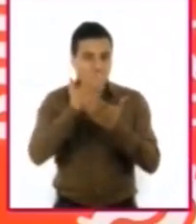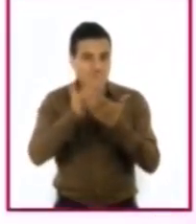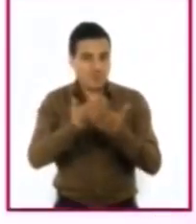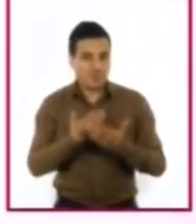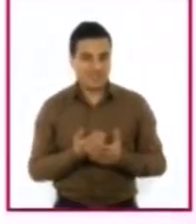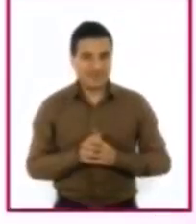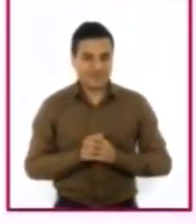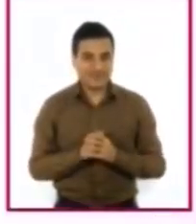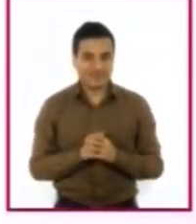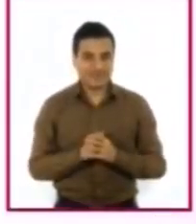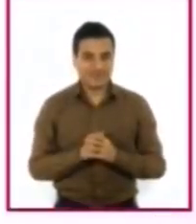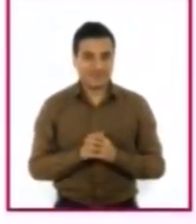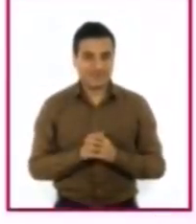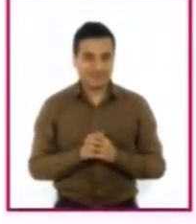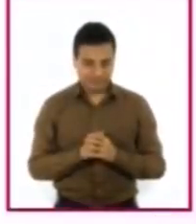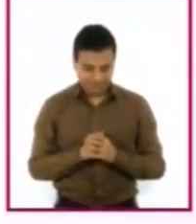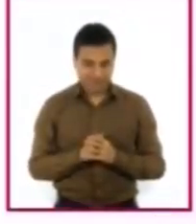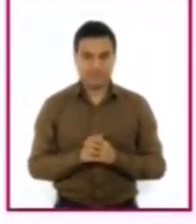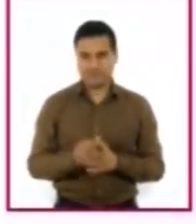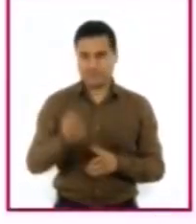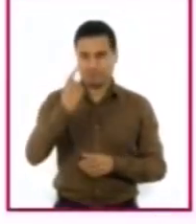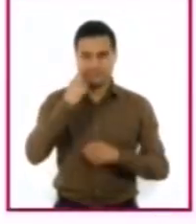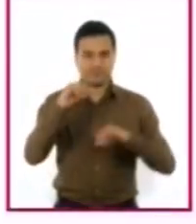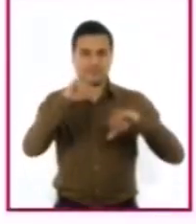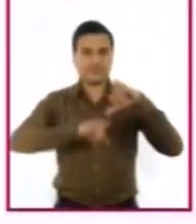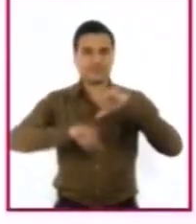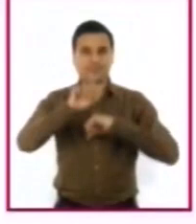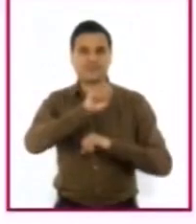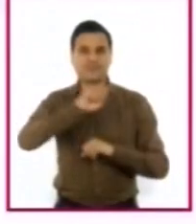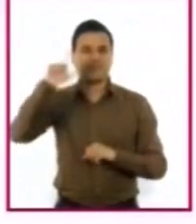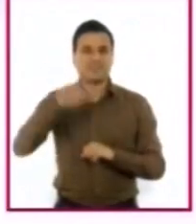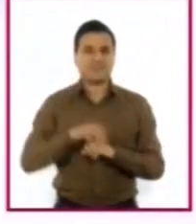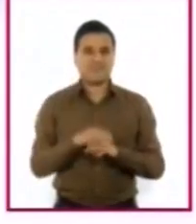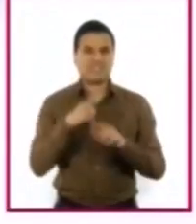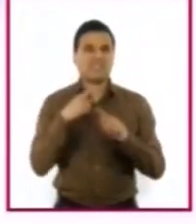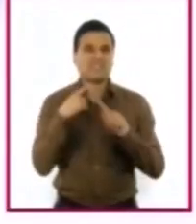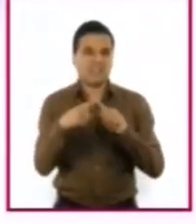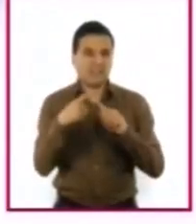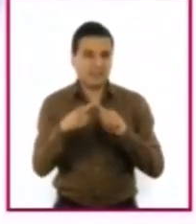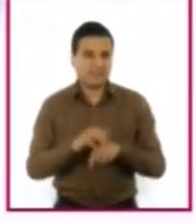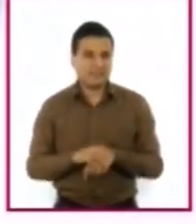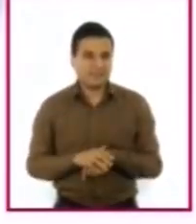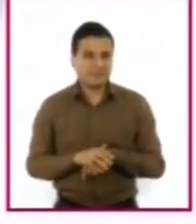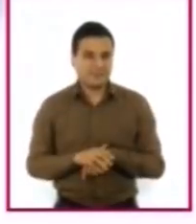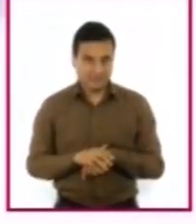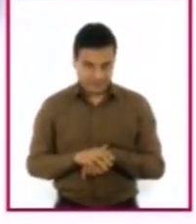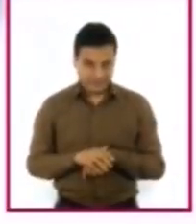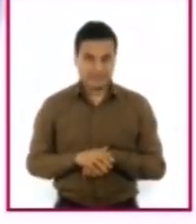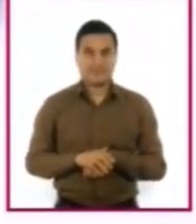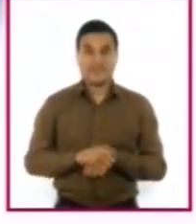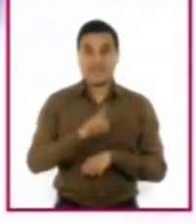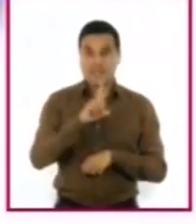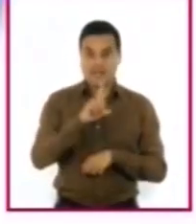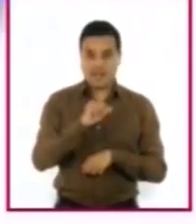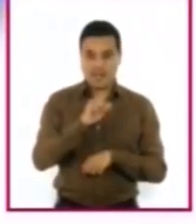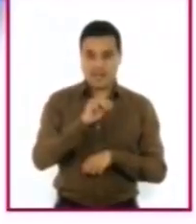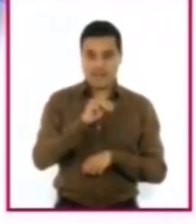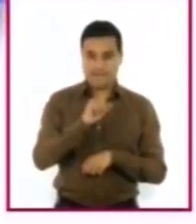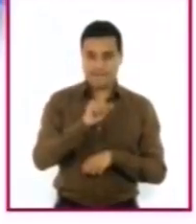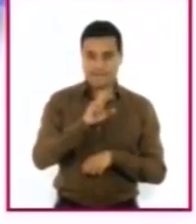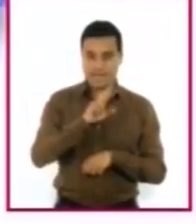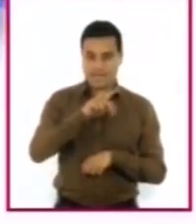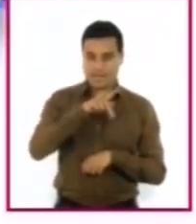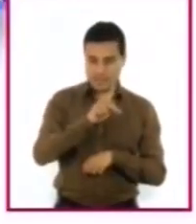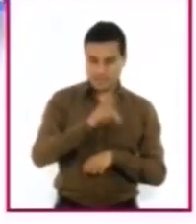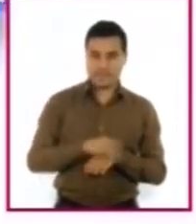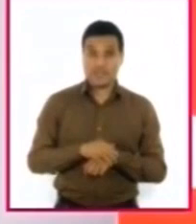inquietudes. Entre los científicos que expusieron algunas ideas encontramos a Jean-Baptiste Lamarck y, por supuesto, a